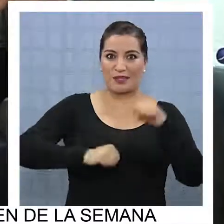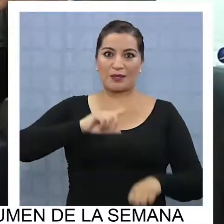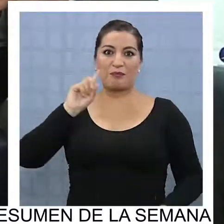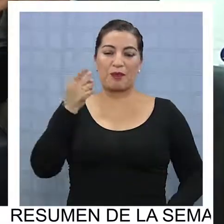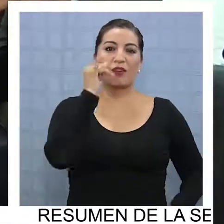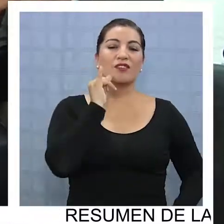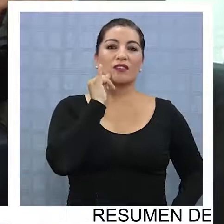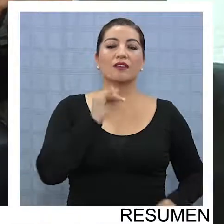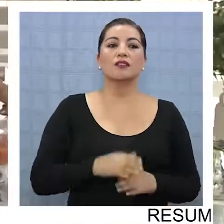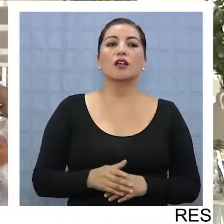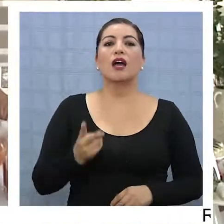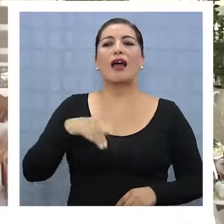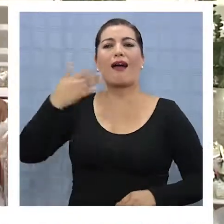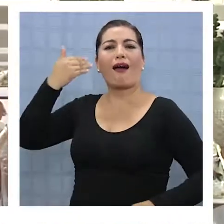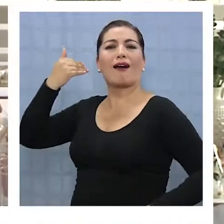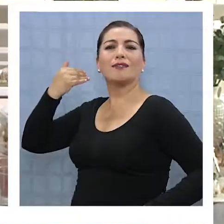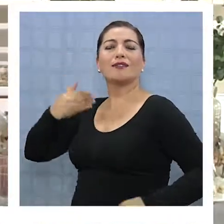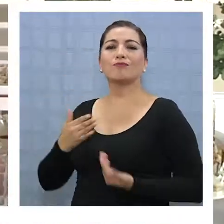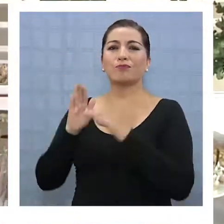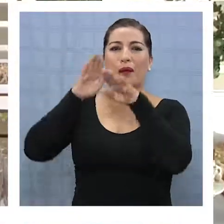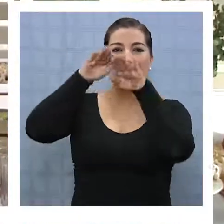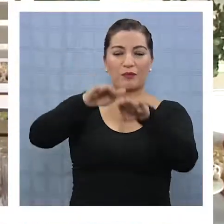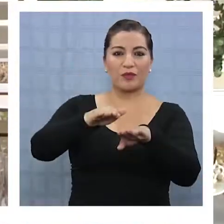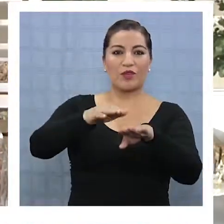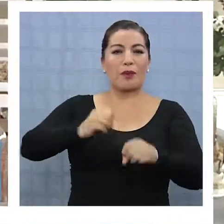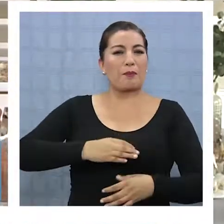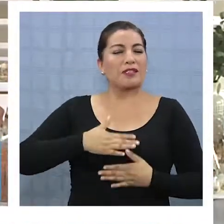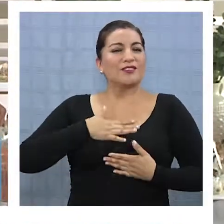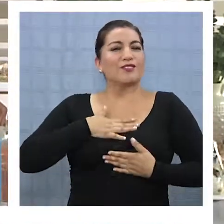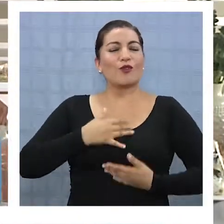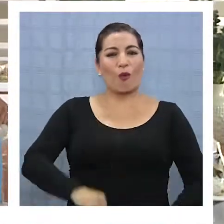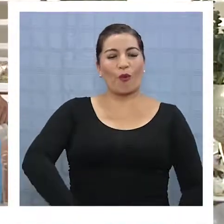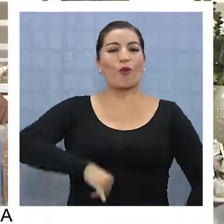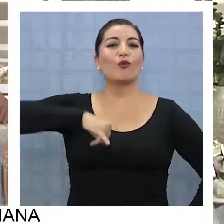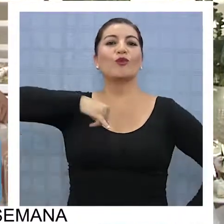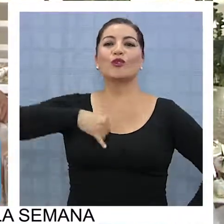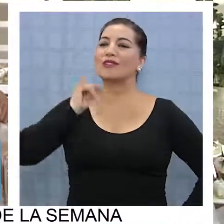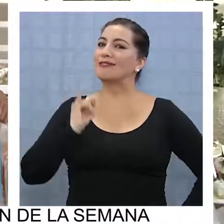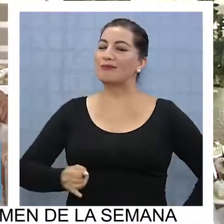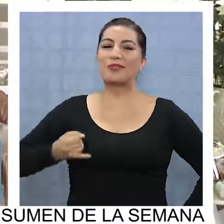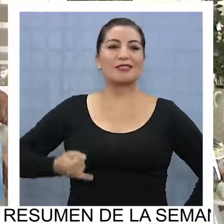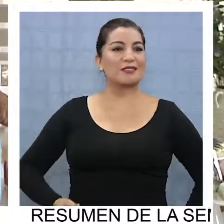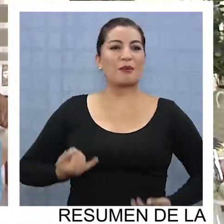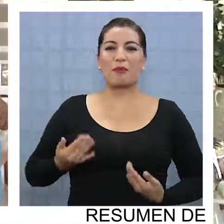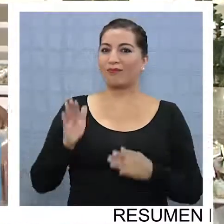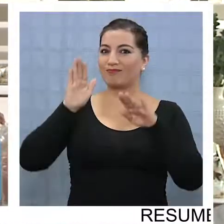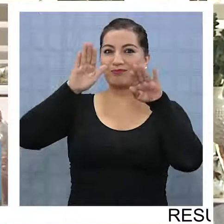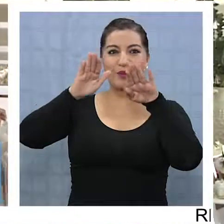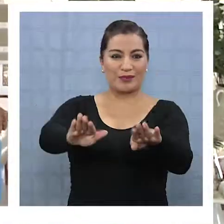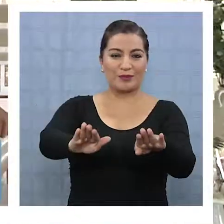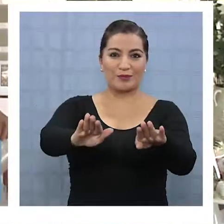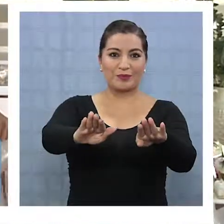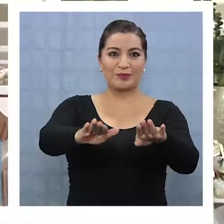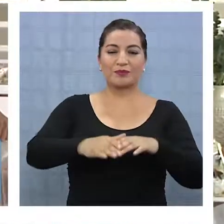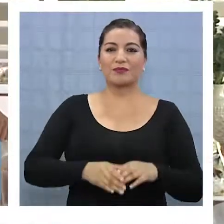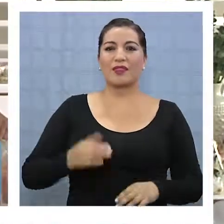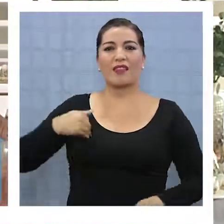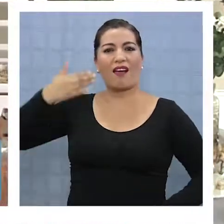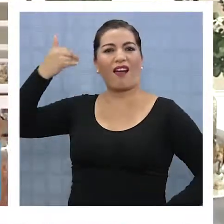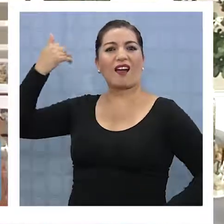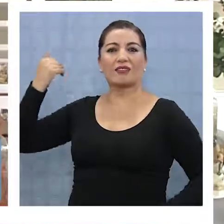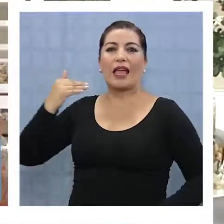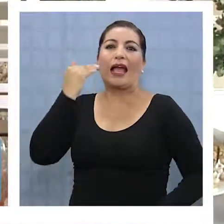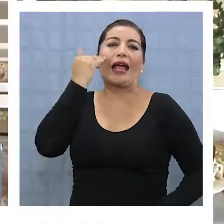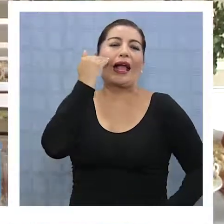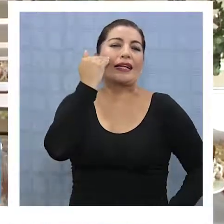región. Desde los inicios estamos con él y nos sentimos orgullosos de haberlo hecho, de haberlo respaldado desde cuando esto